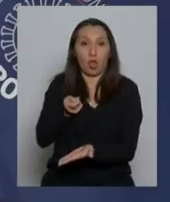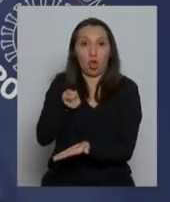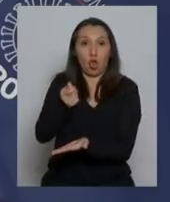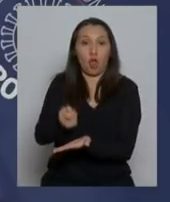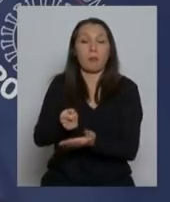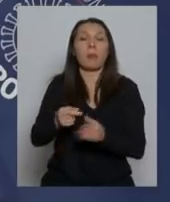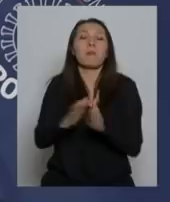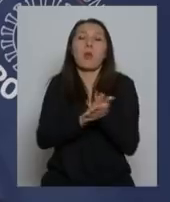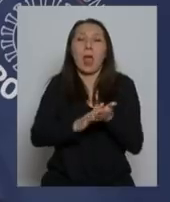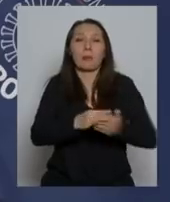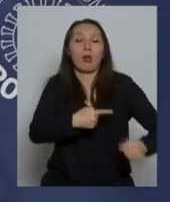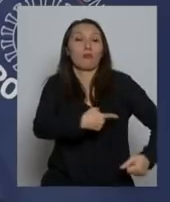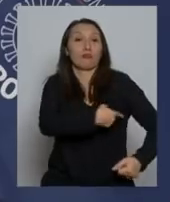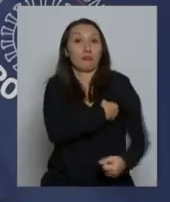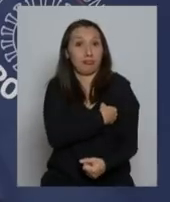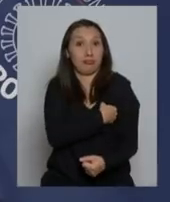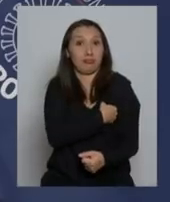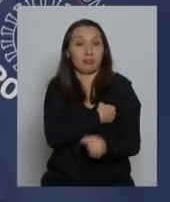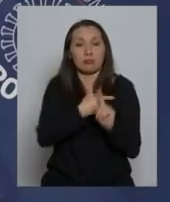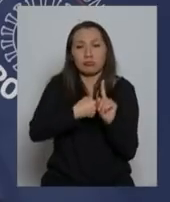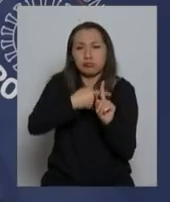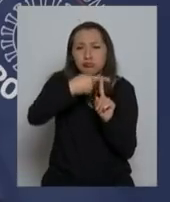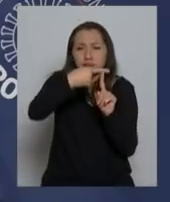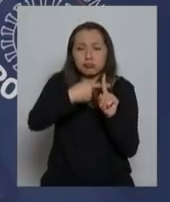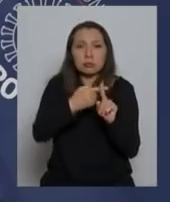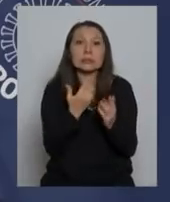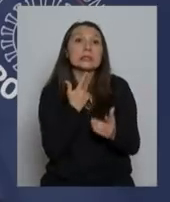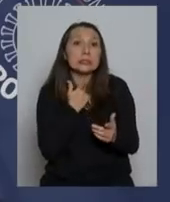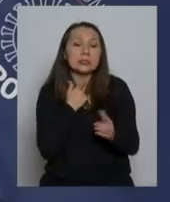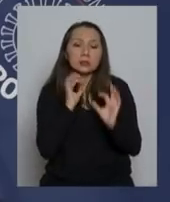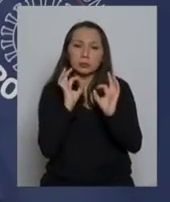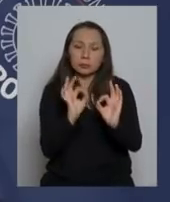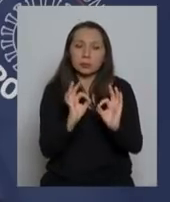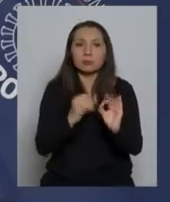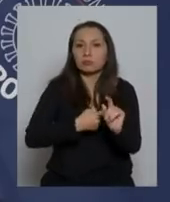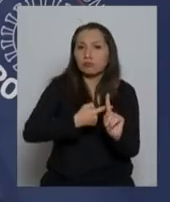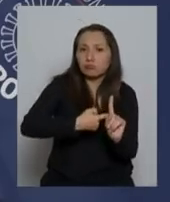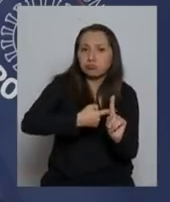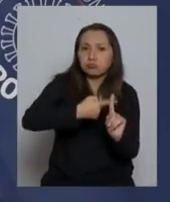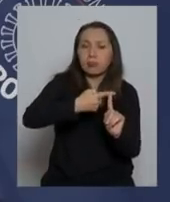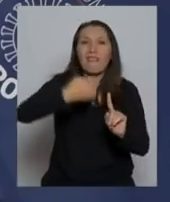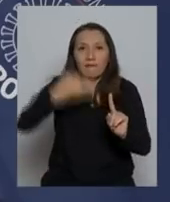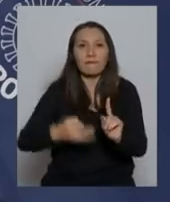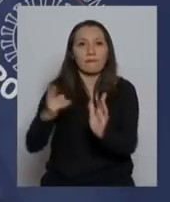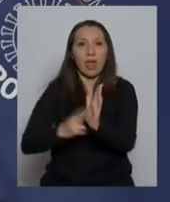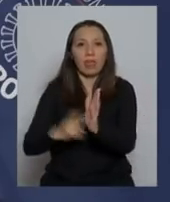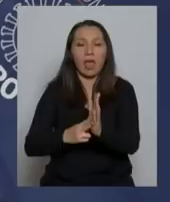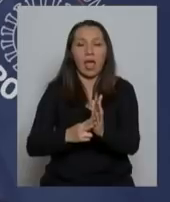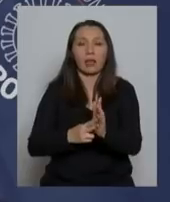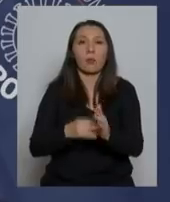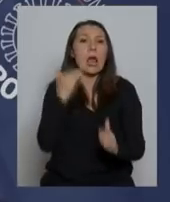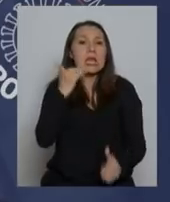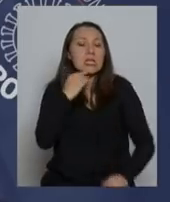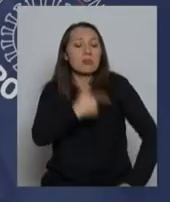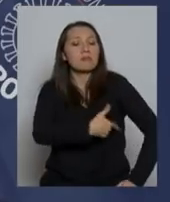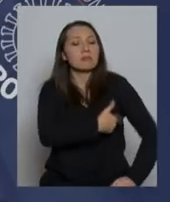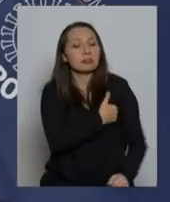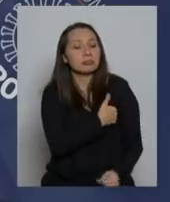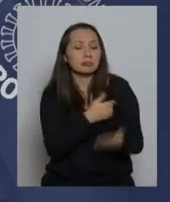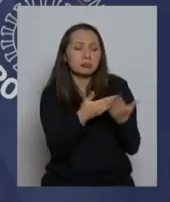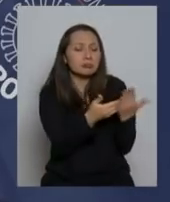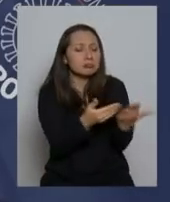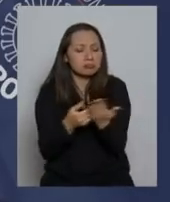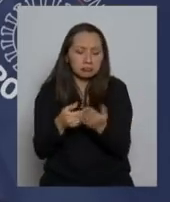un termómetro, lo que le interesa es que el termómetro marque la temperatura de verdad que tiene el niño, la